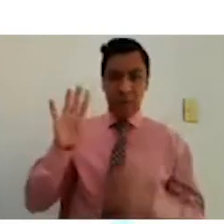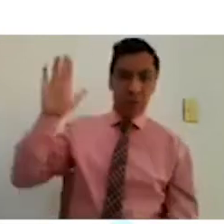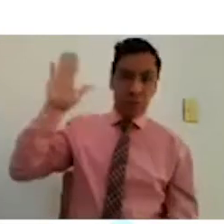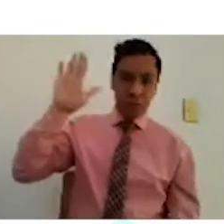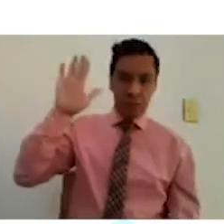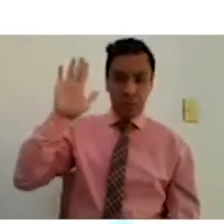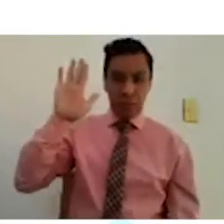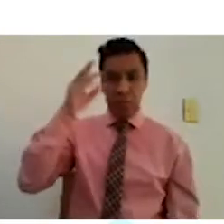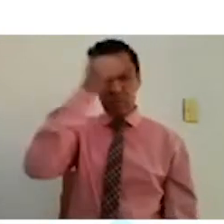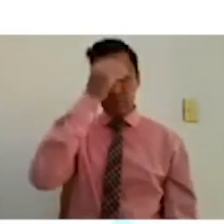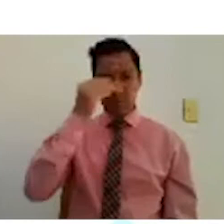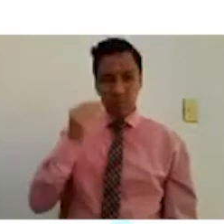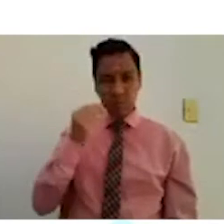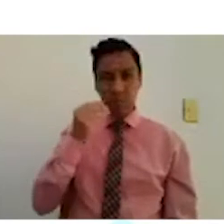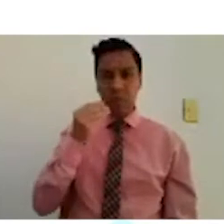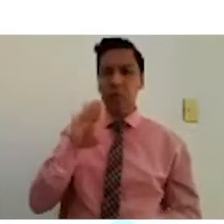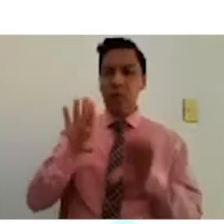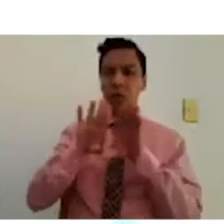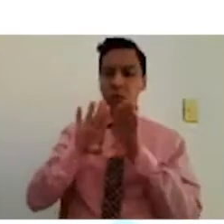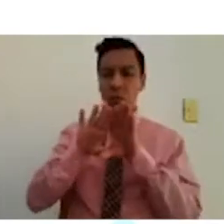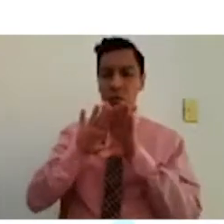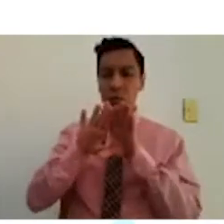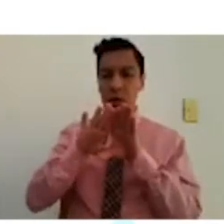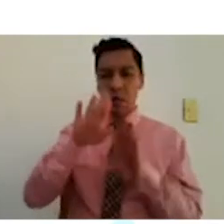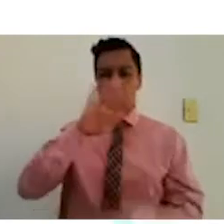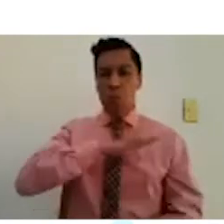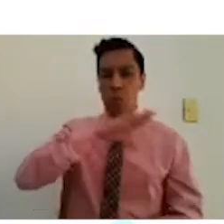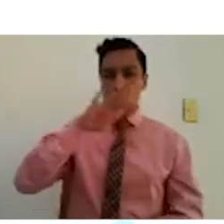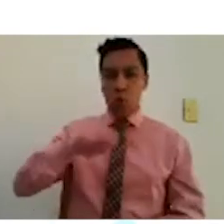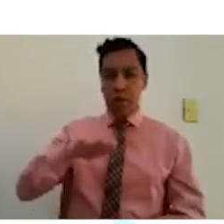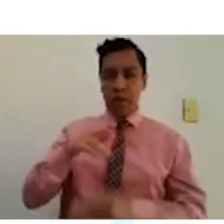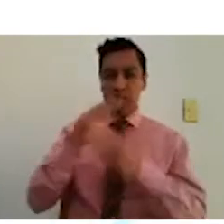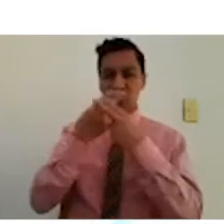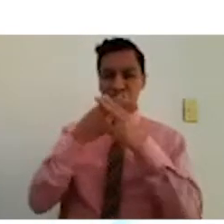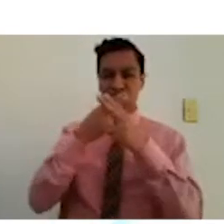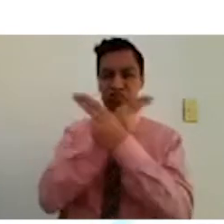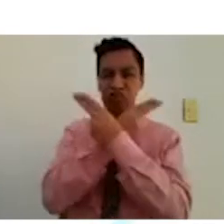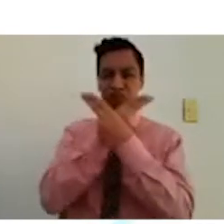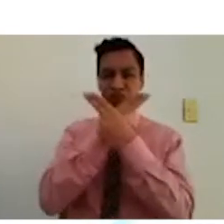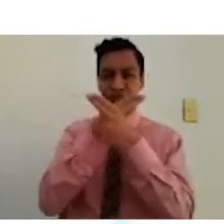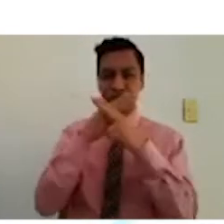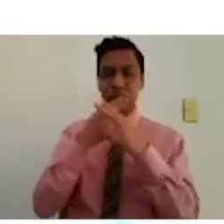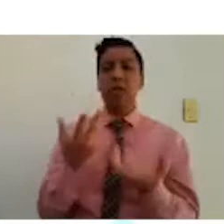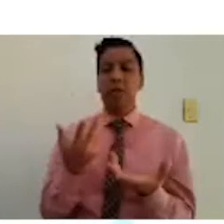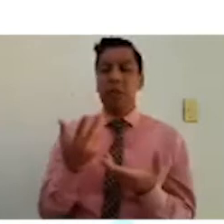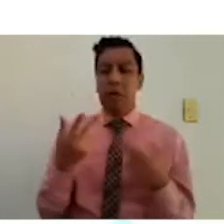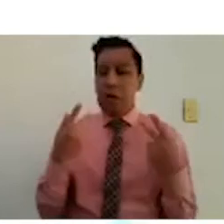maquillada como la muerte, y este personaje lo contempla el